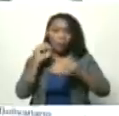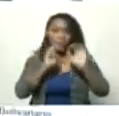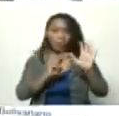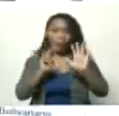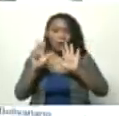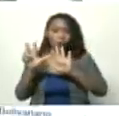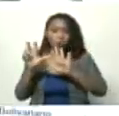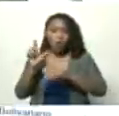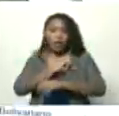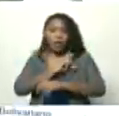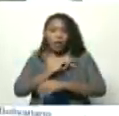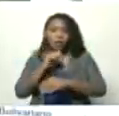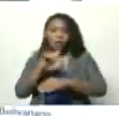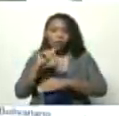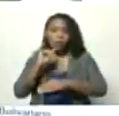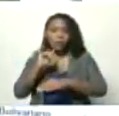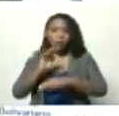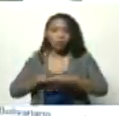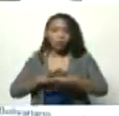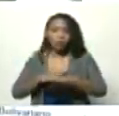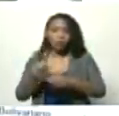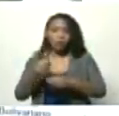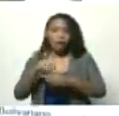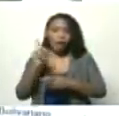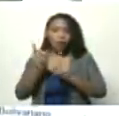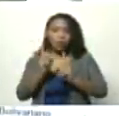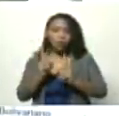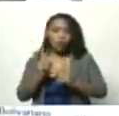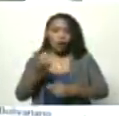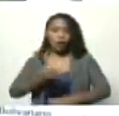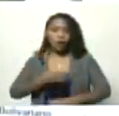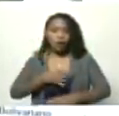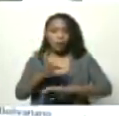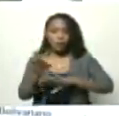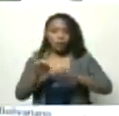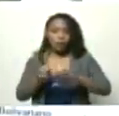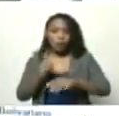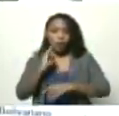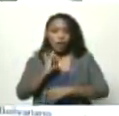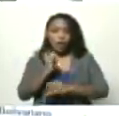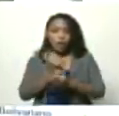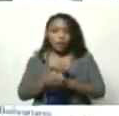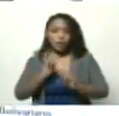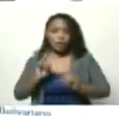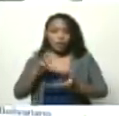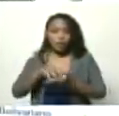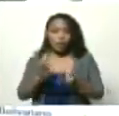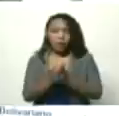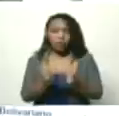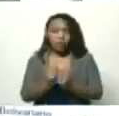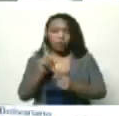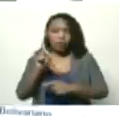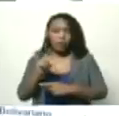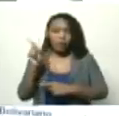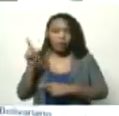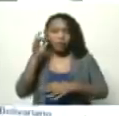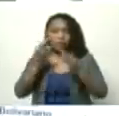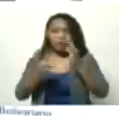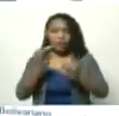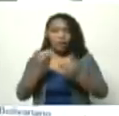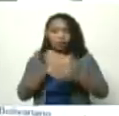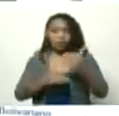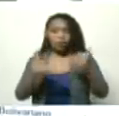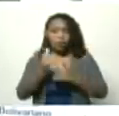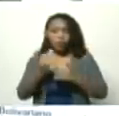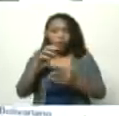enero ha informado que entre los involucrados y detenidos está el alcalde del municipio Independencia del Estado Anzoátegui, así como también el fiscal superior